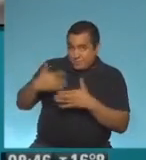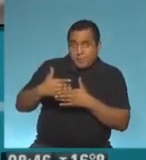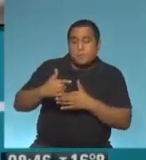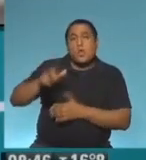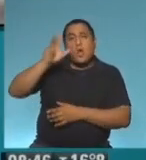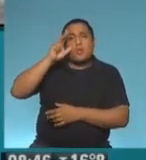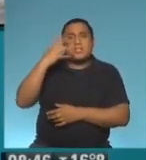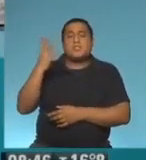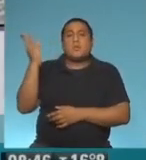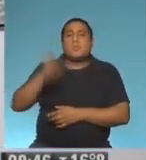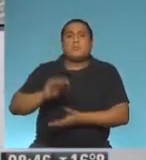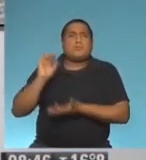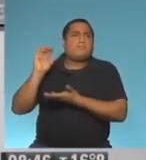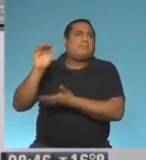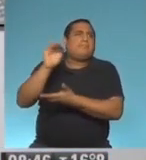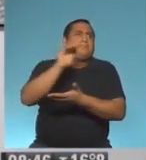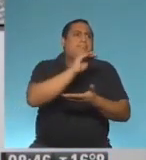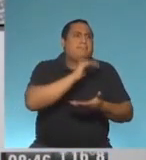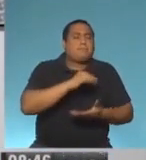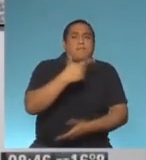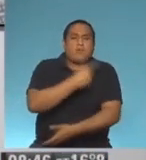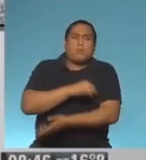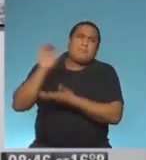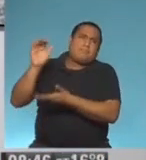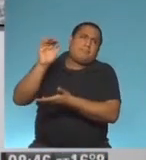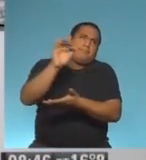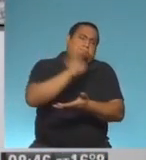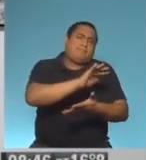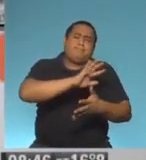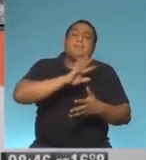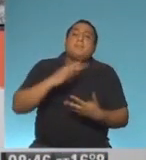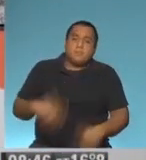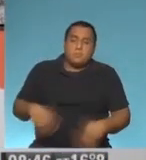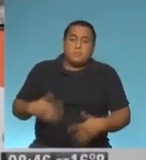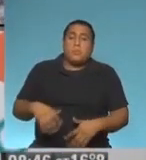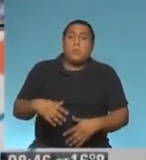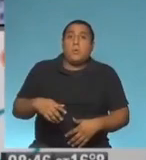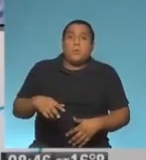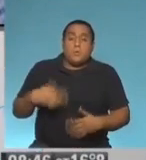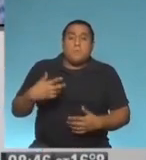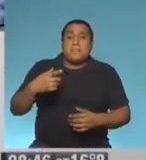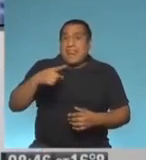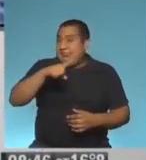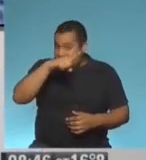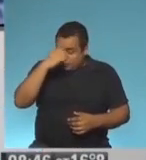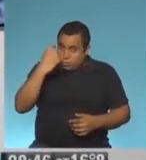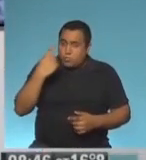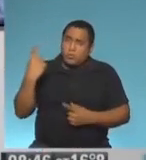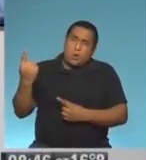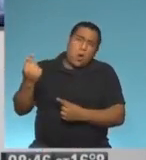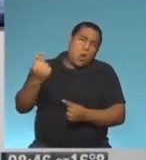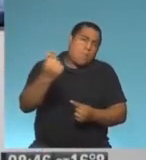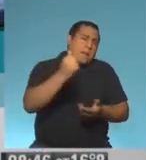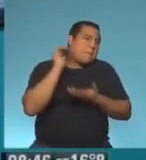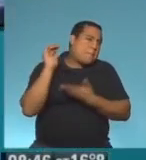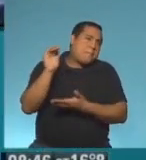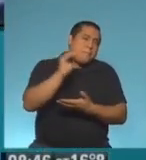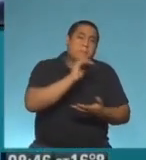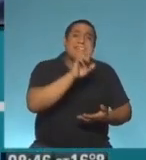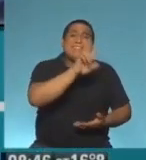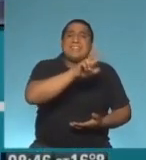el 85% de las dosis totales planificadas si le ponemos un número la nación ha comprado ya distribuyó más de